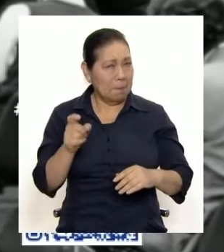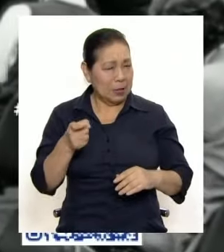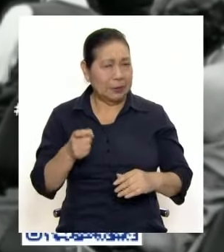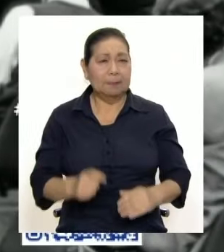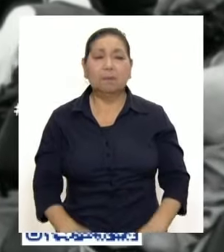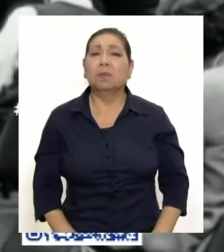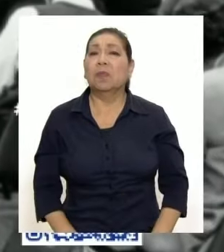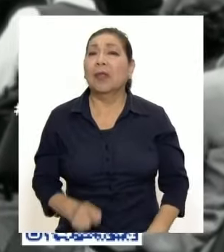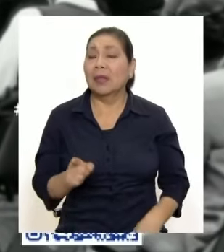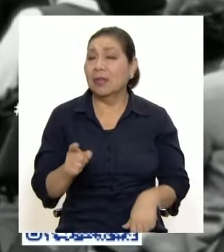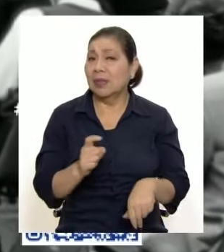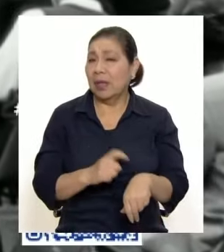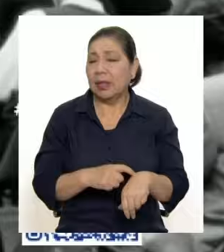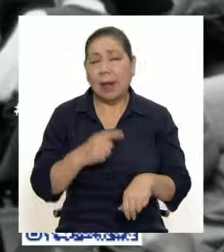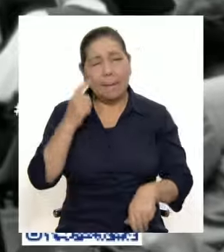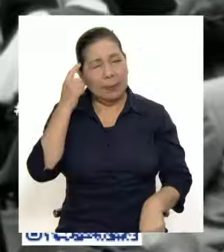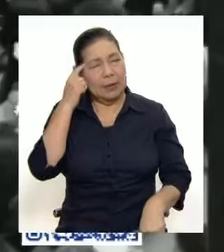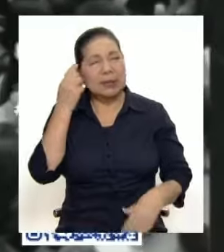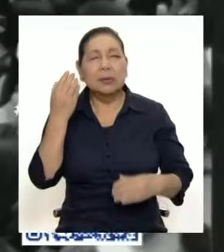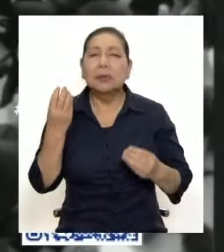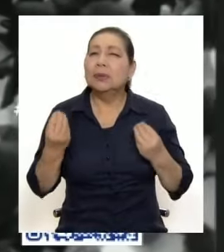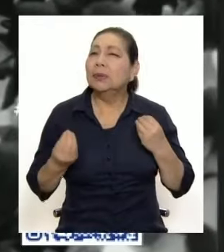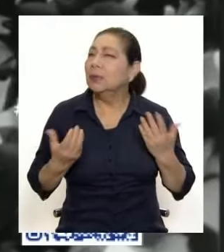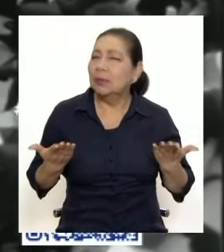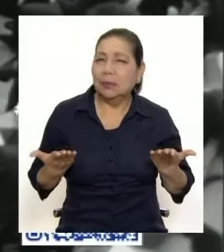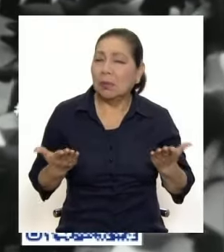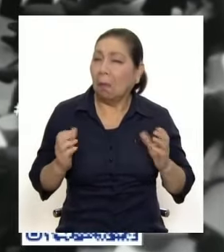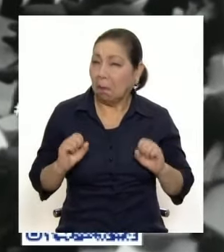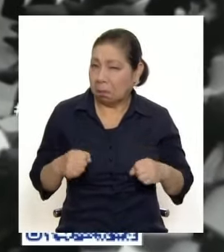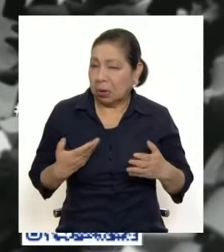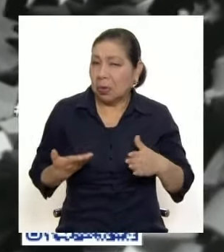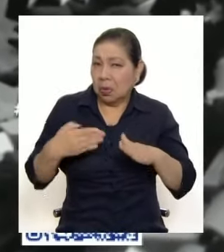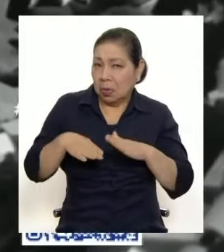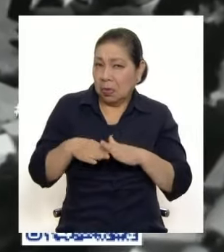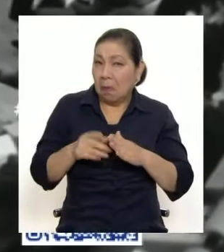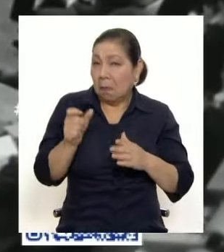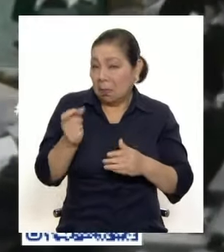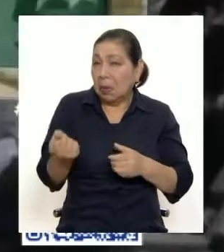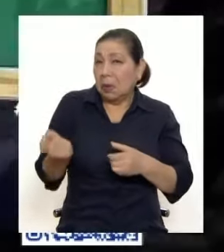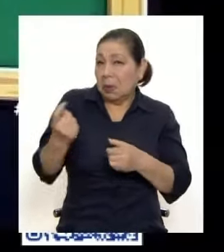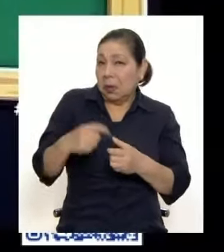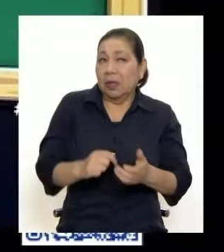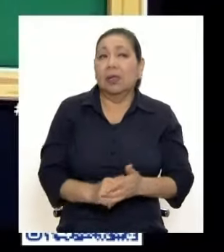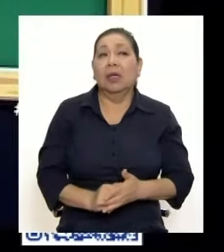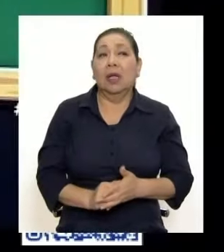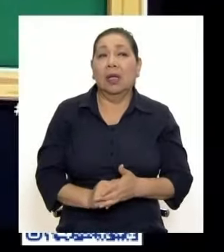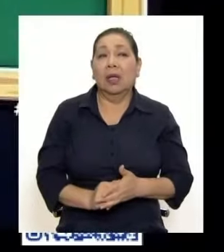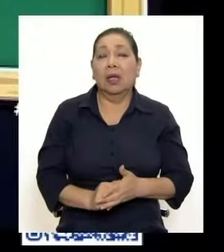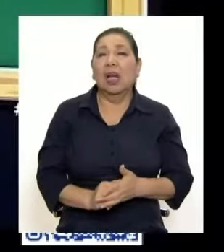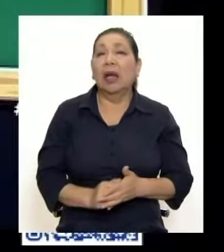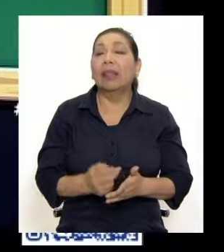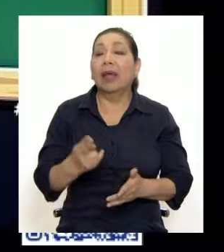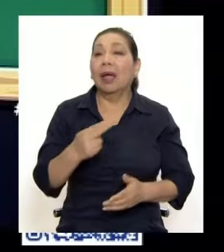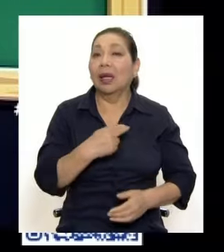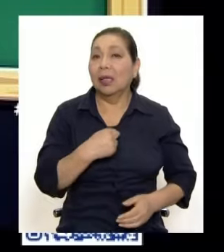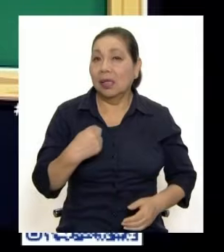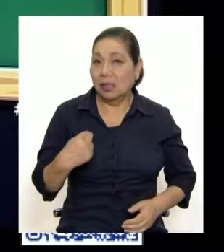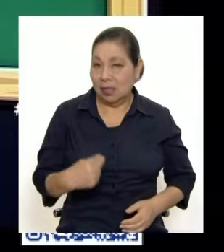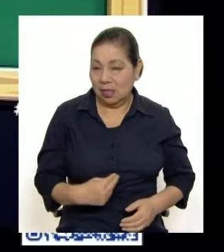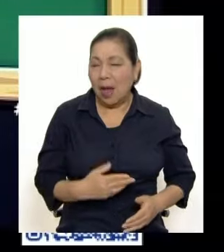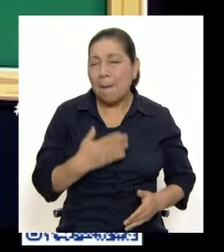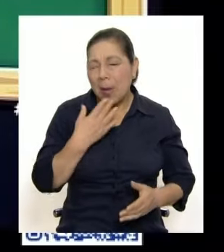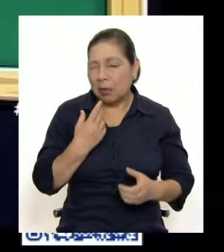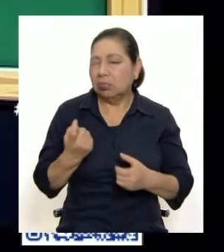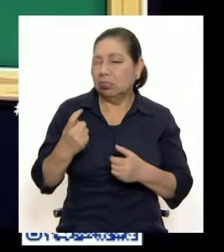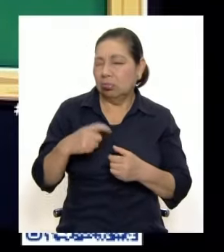pero en ese momento se pensaba que se podía haber incluido a un miembro más que era la República popular china que había